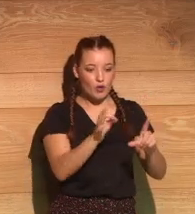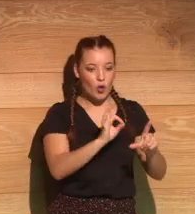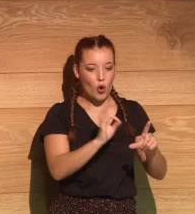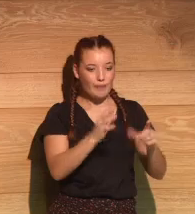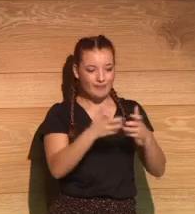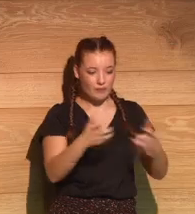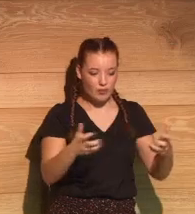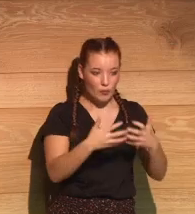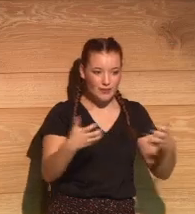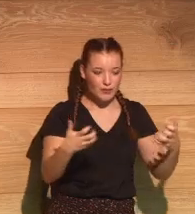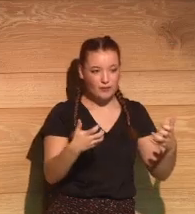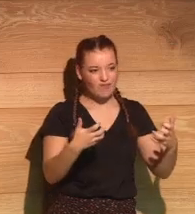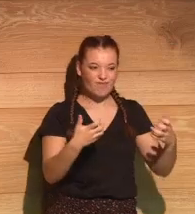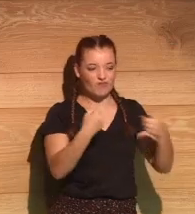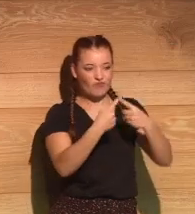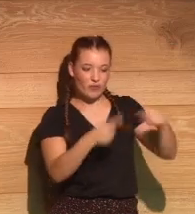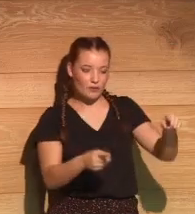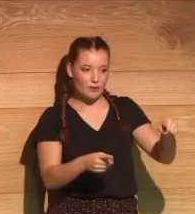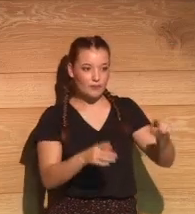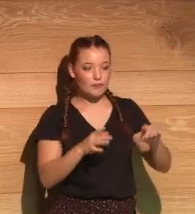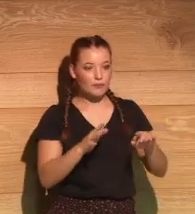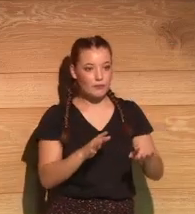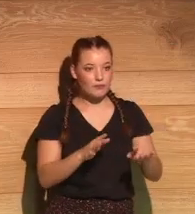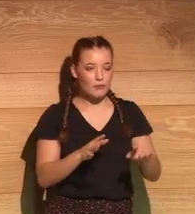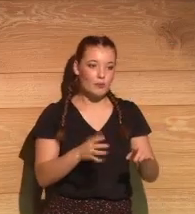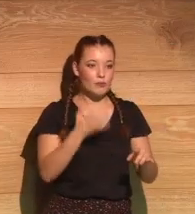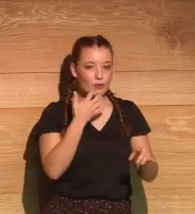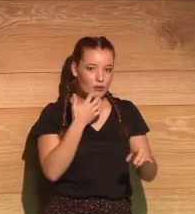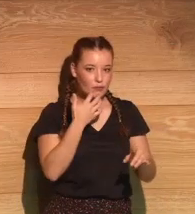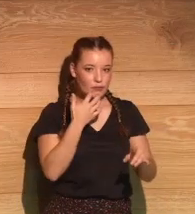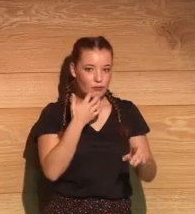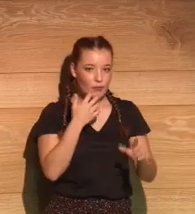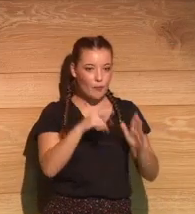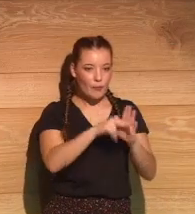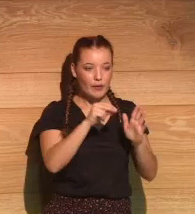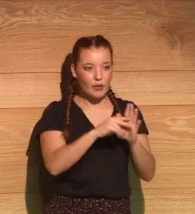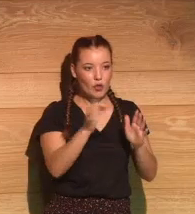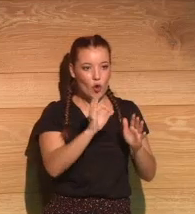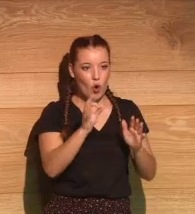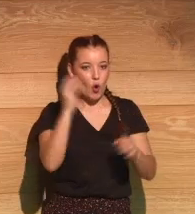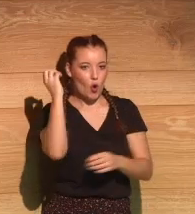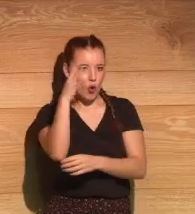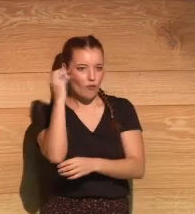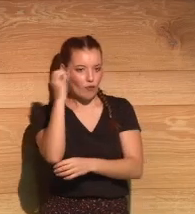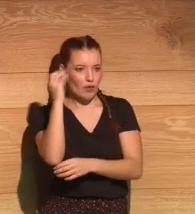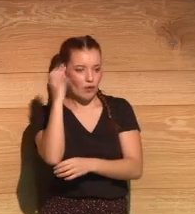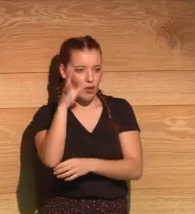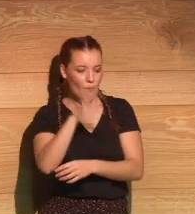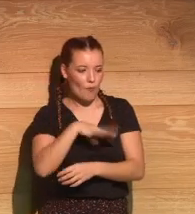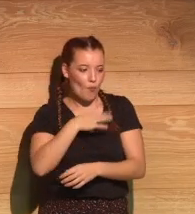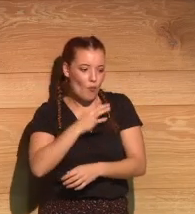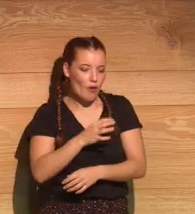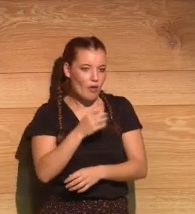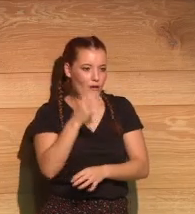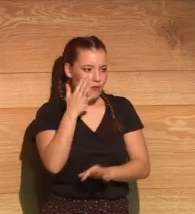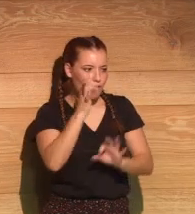algo objetivo, un contenido que pues un vídeo, una conferencia, etcétera, puede ser evidentemente muy peligroso porque puede convertirse en una red